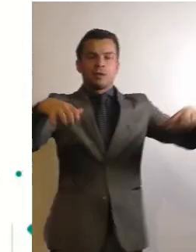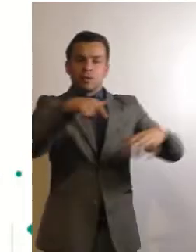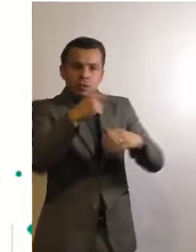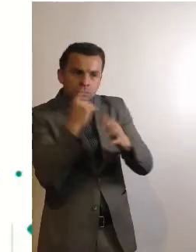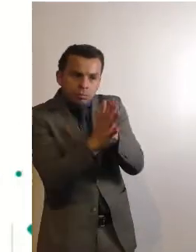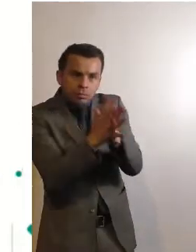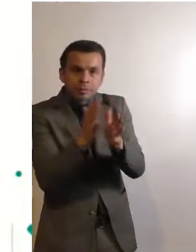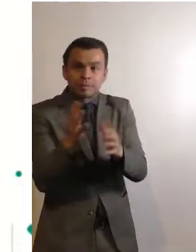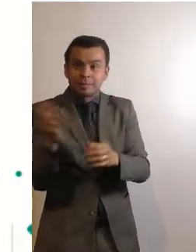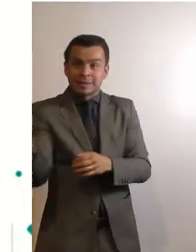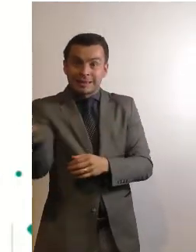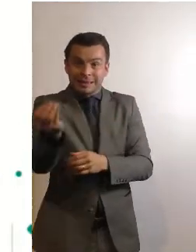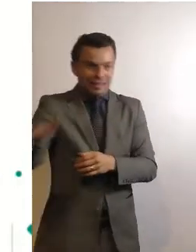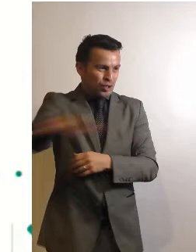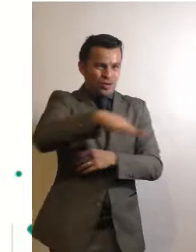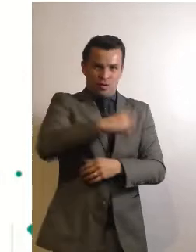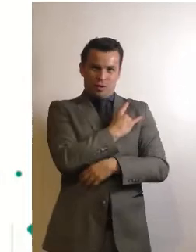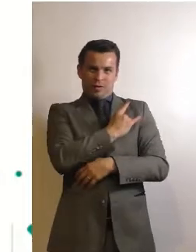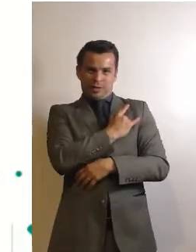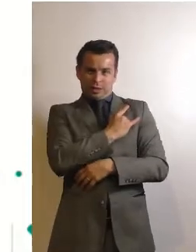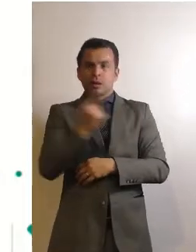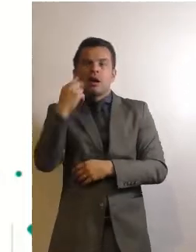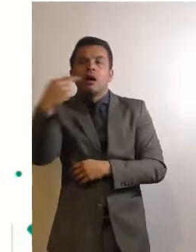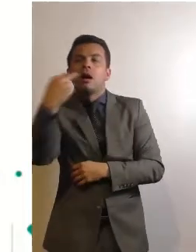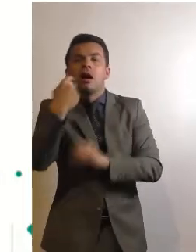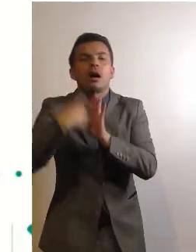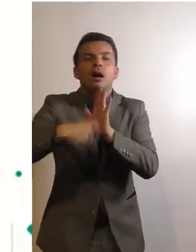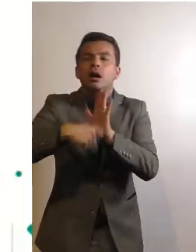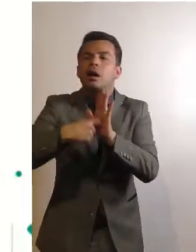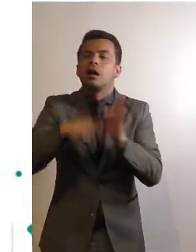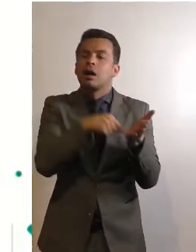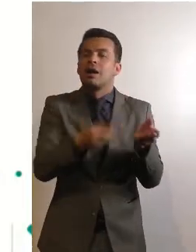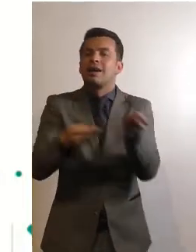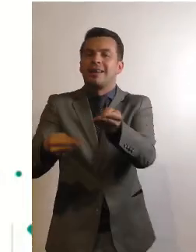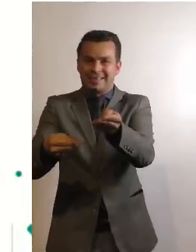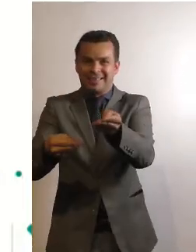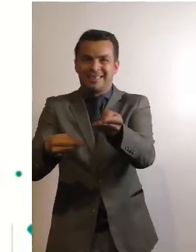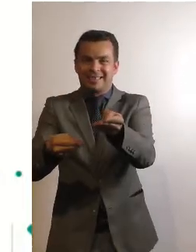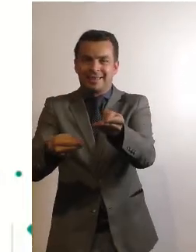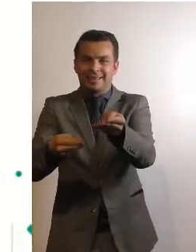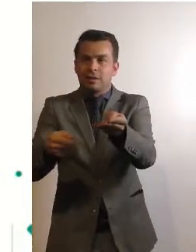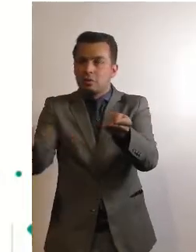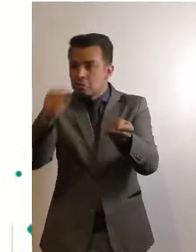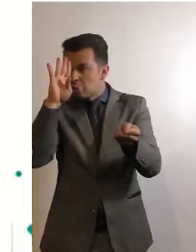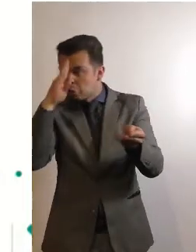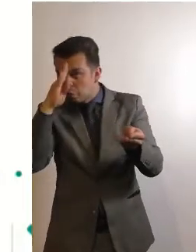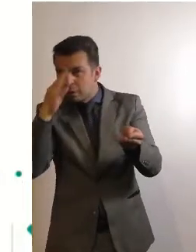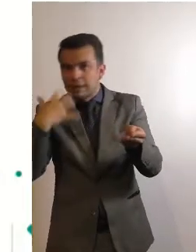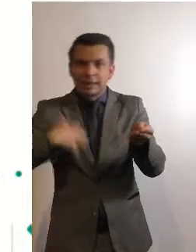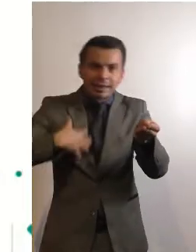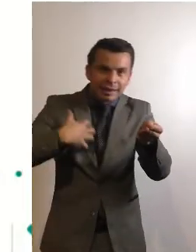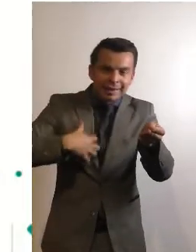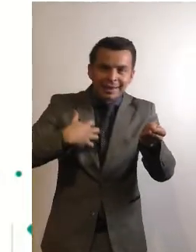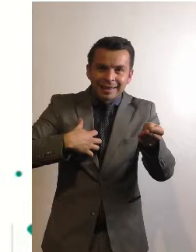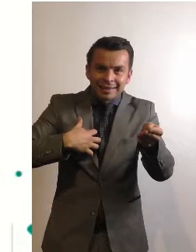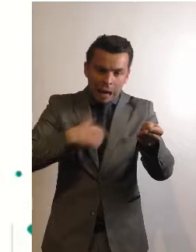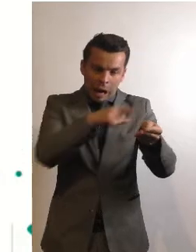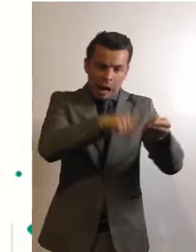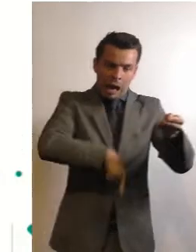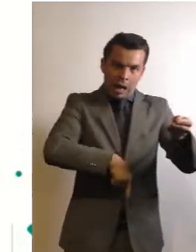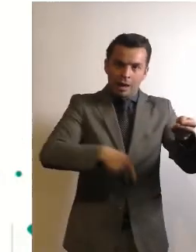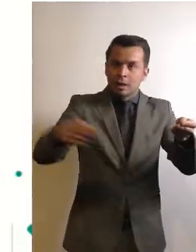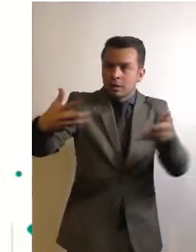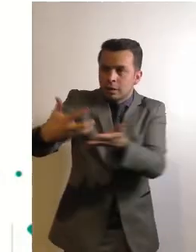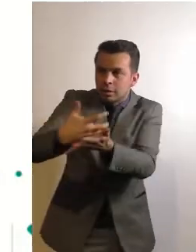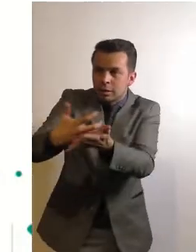miembros del claustro tenían y poderles dar muestra de cómo se involucraban estas recomendaciones